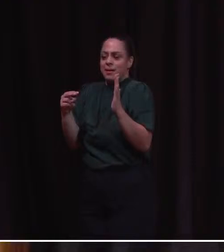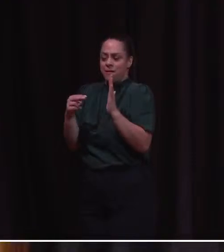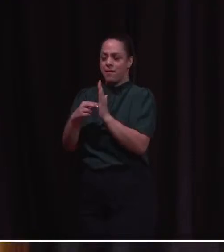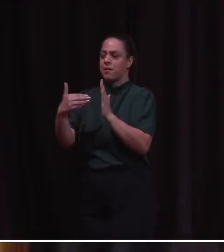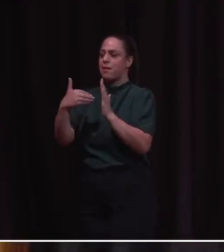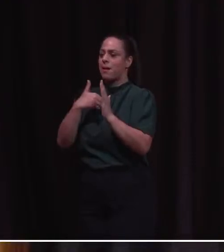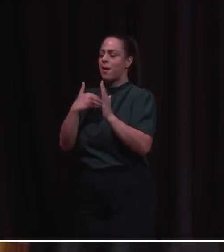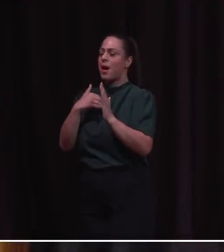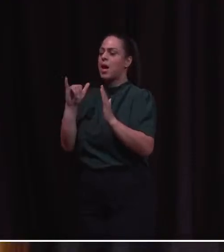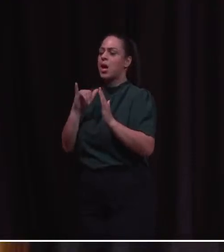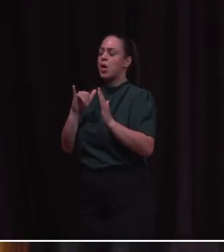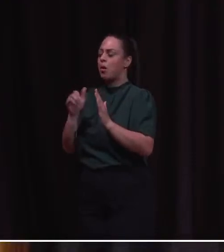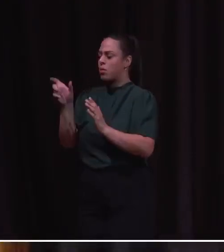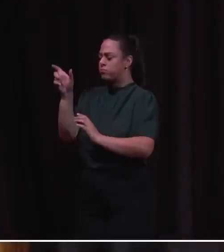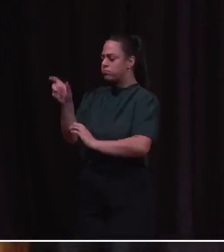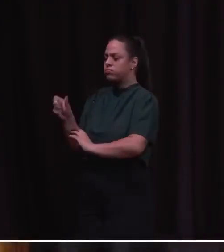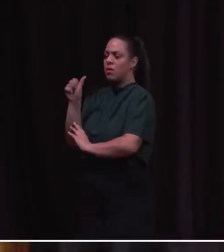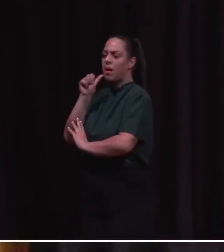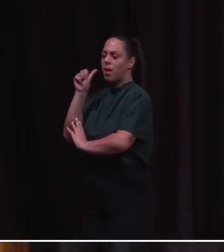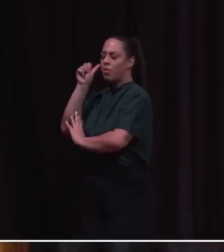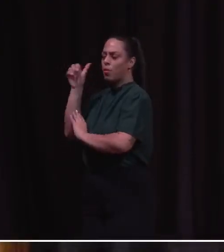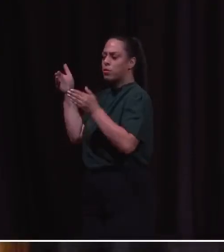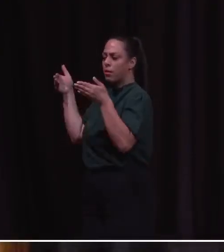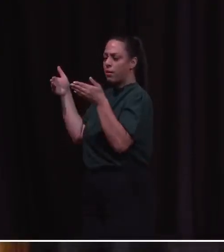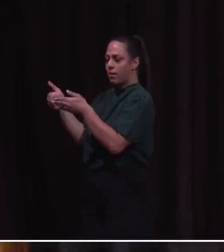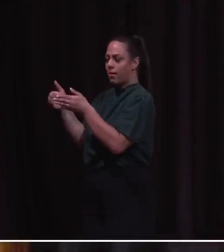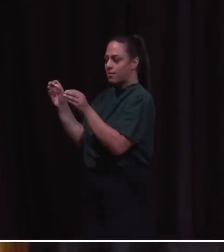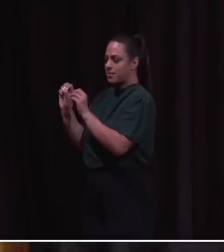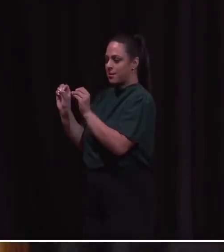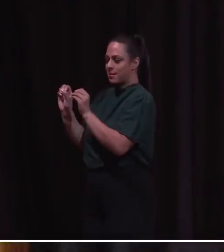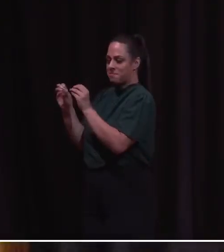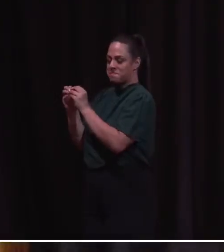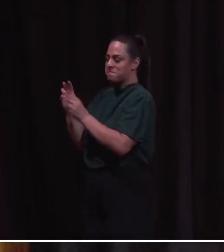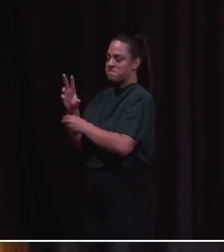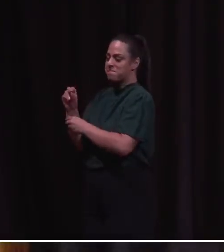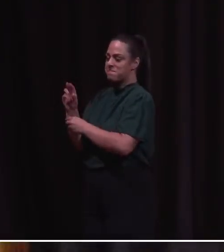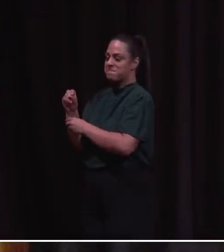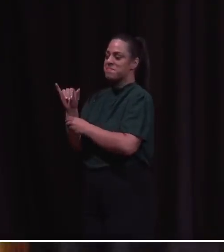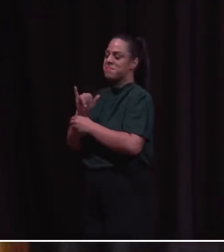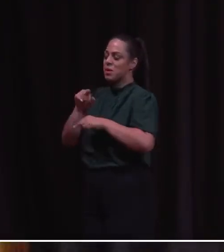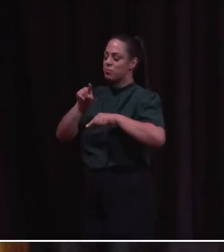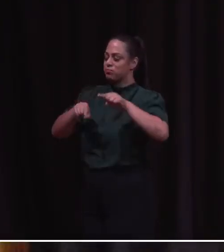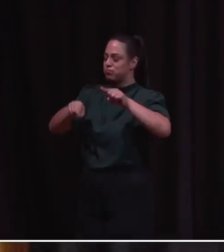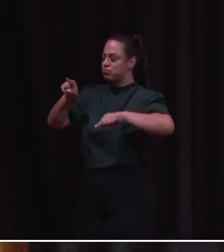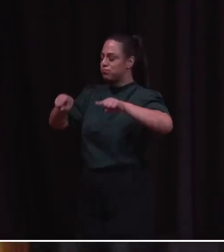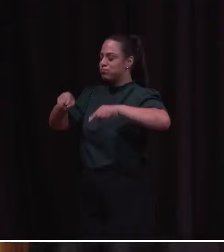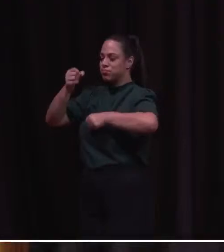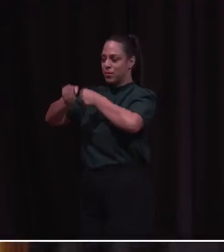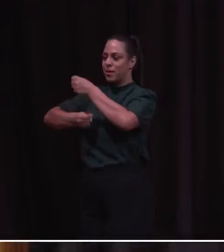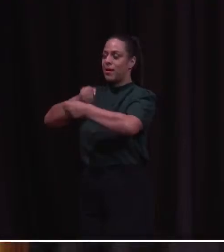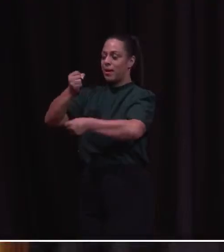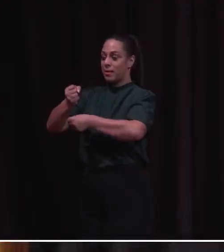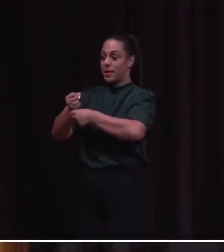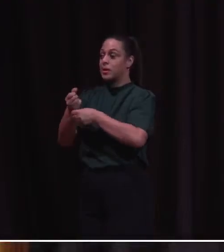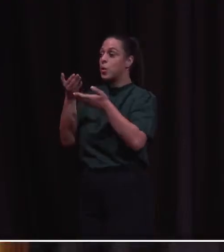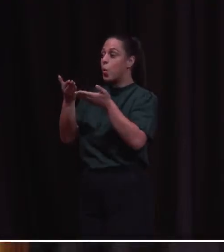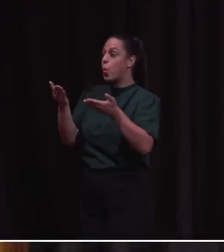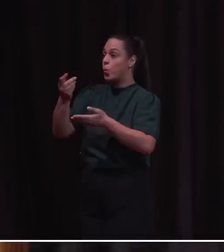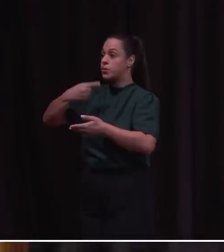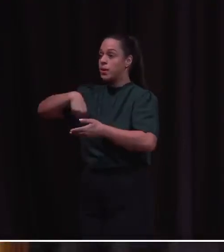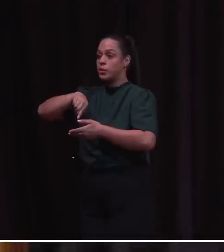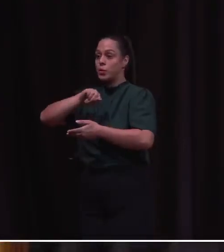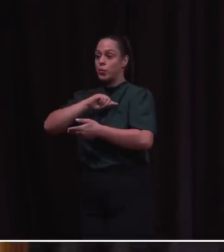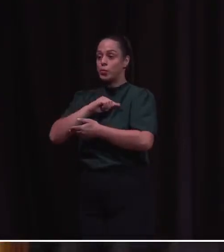el adultocentrismo. Dentro de todo lo que conocemos y desconocemos, en